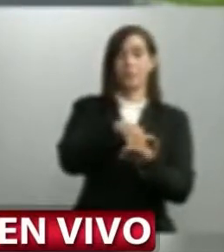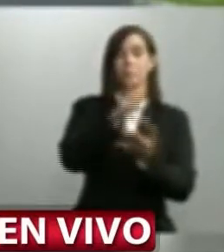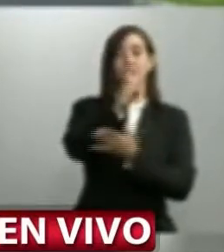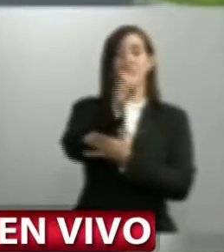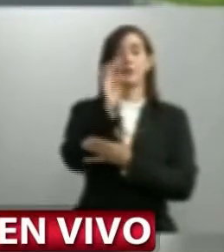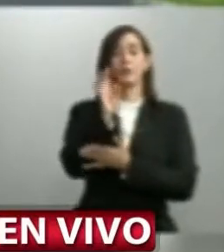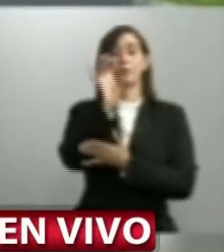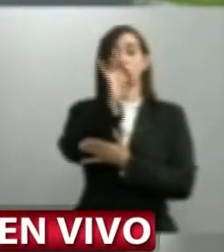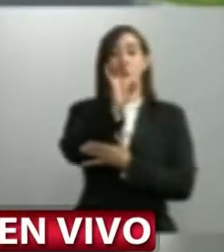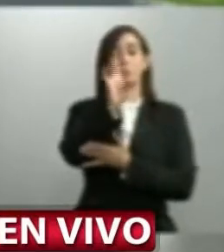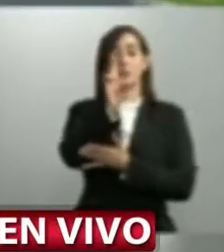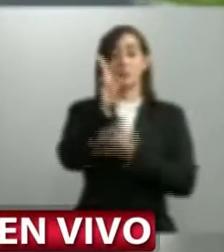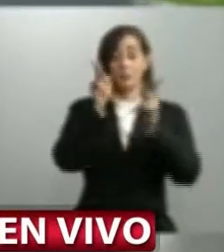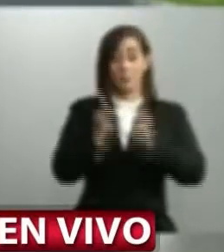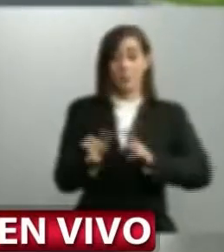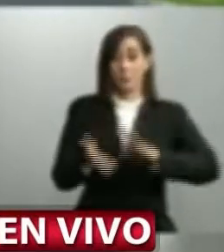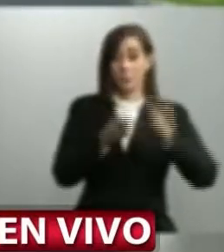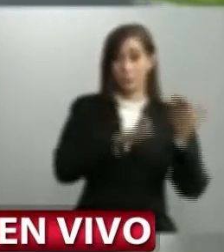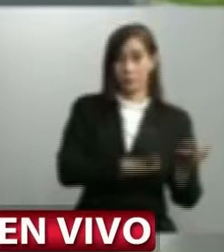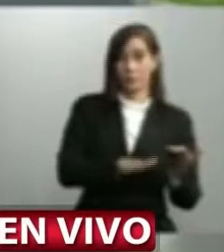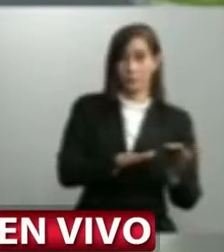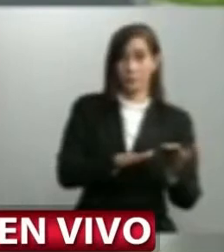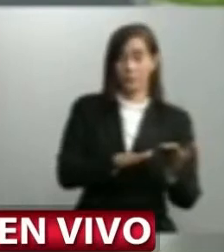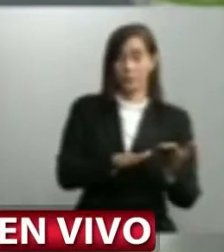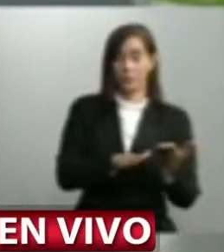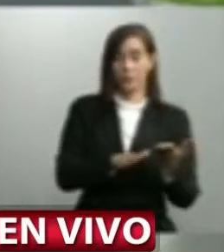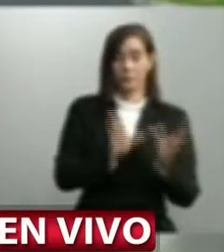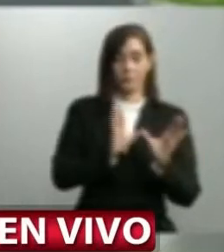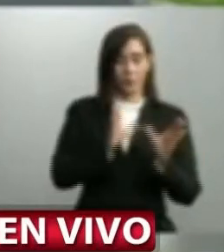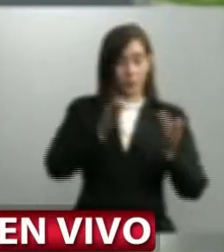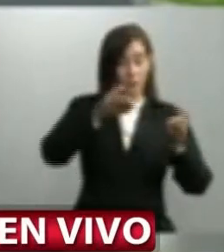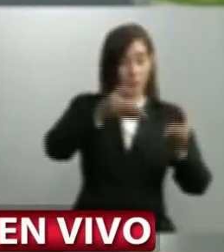337.687 fallecidos, de los cuales